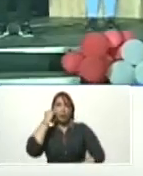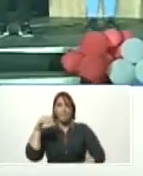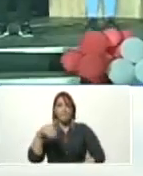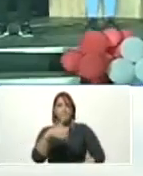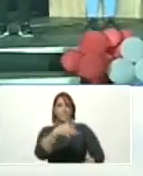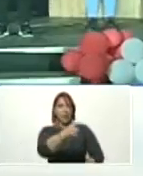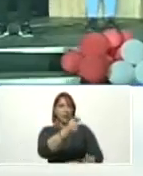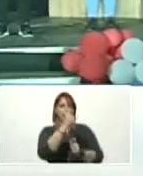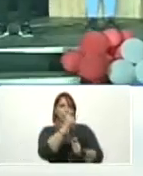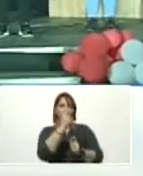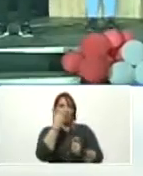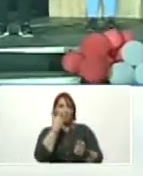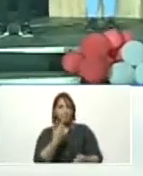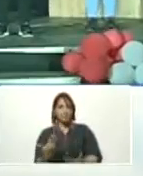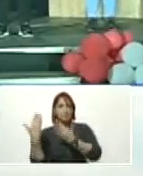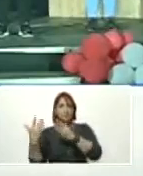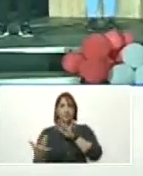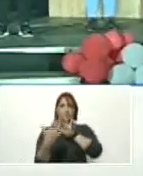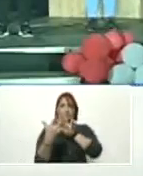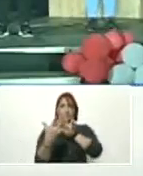pescadoras. Adelante, compañero.